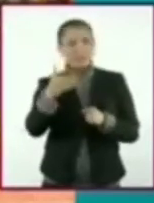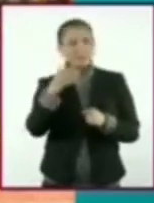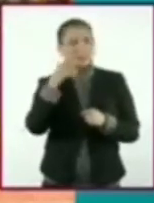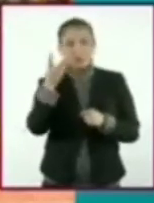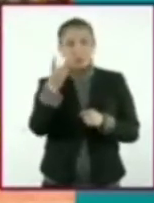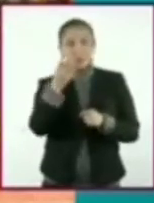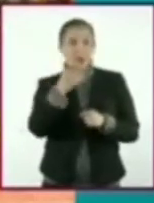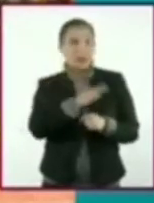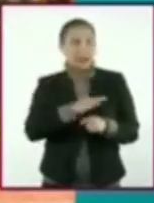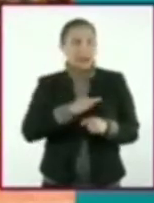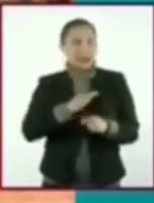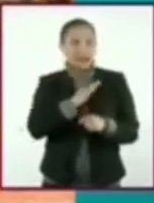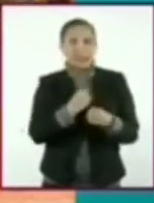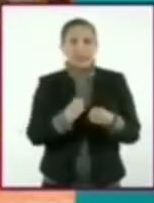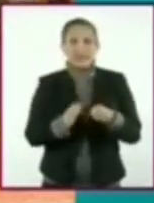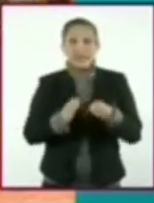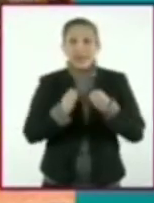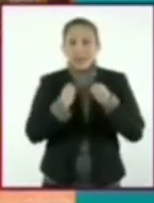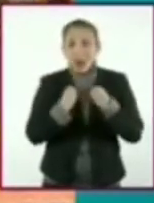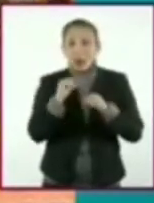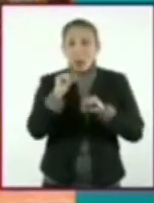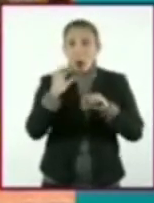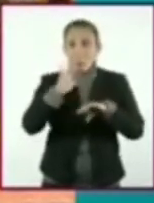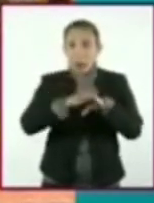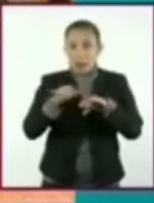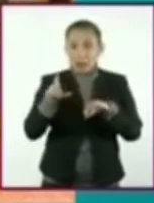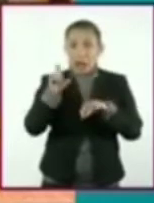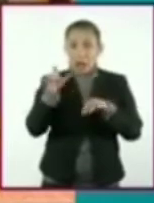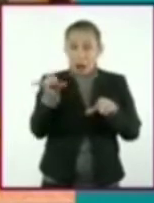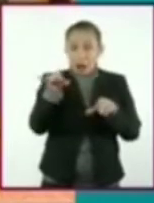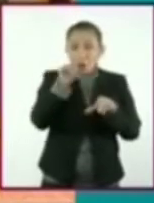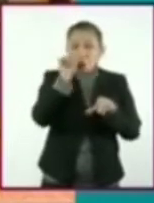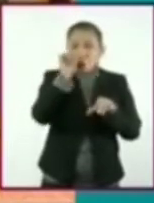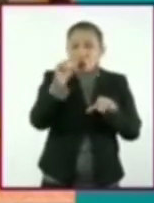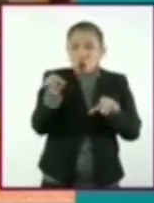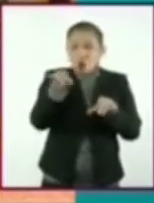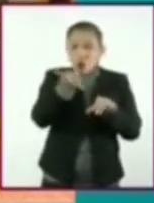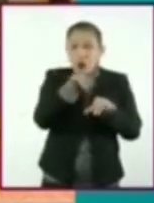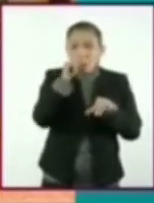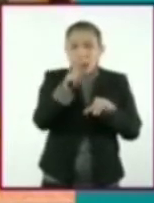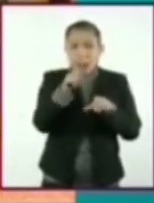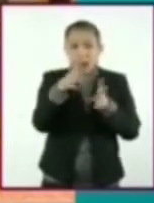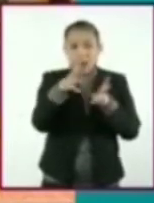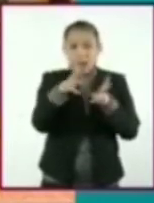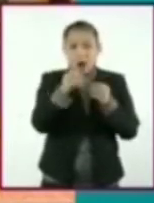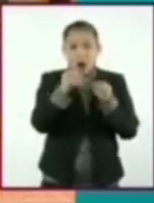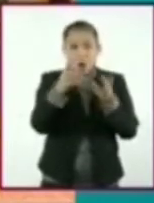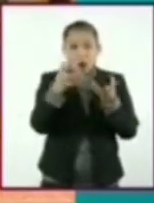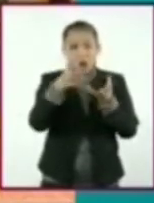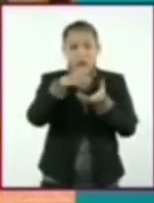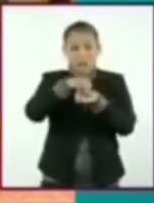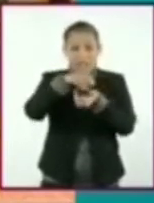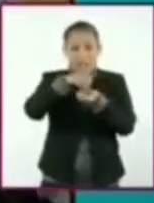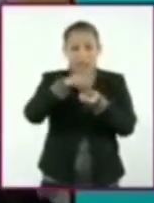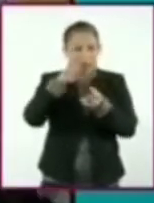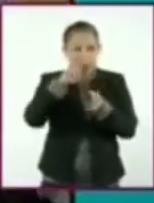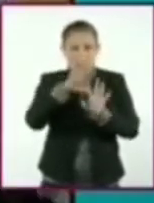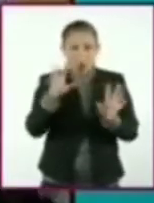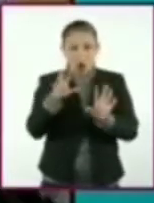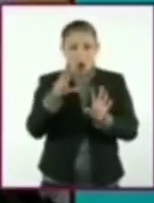plena, feliz en la vida. Voy a ir agregando un poquito de agua aquí para que no se me haga una pasta en el